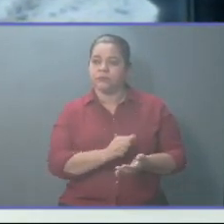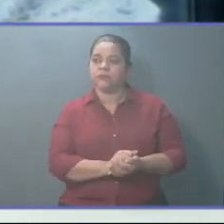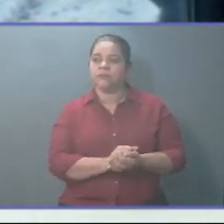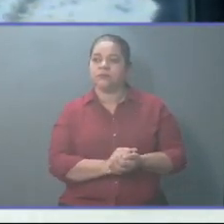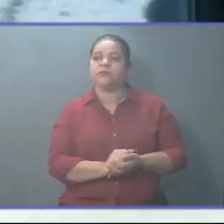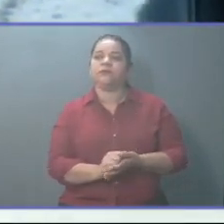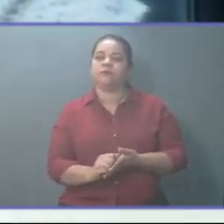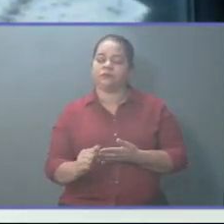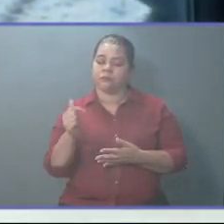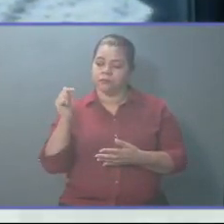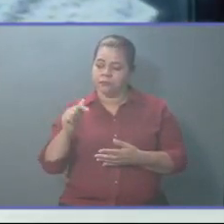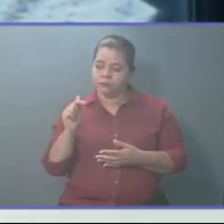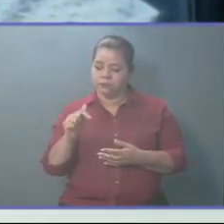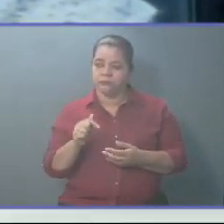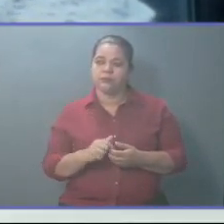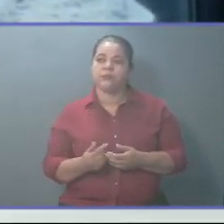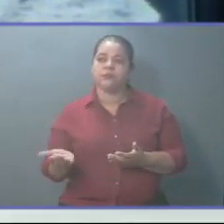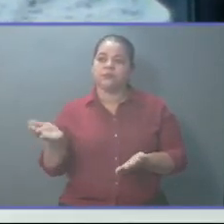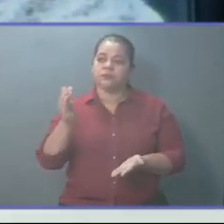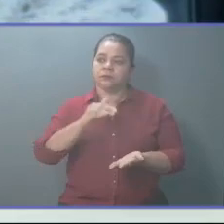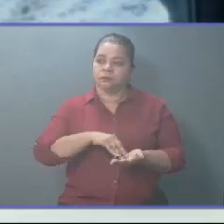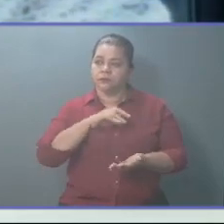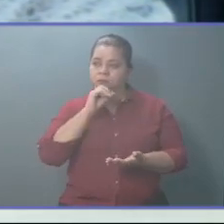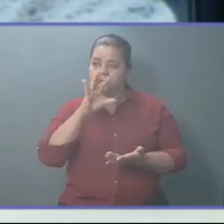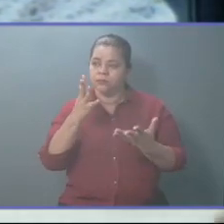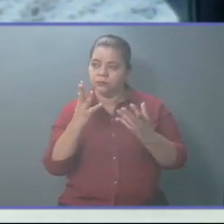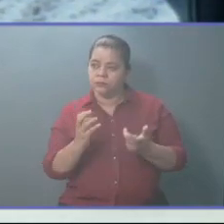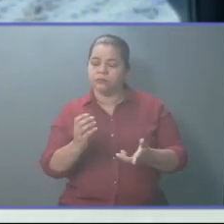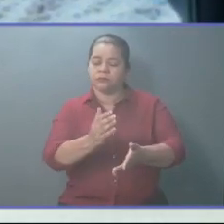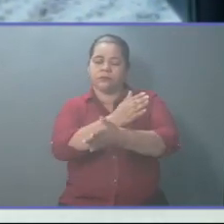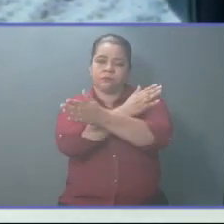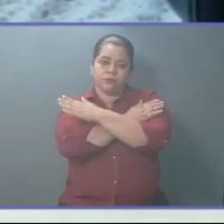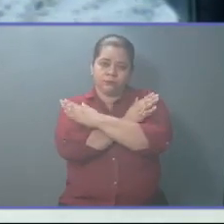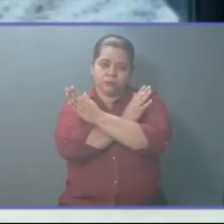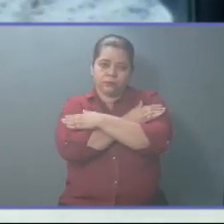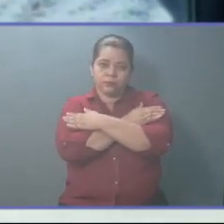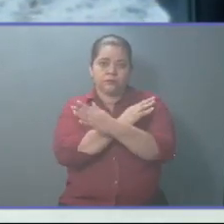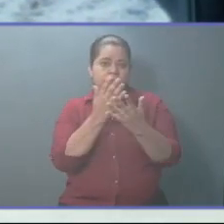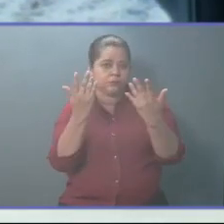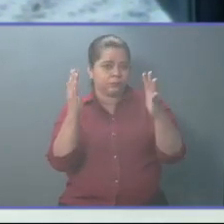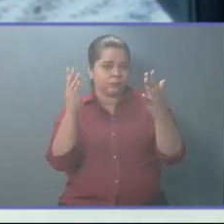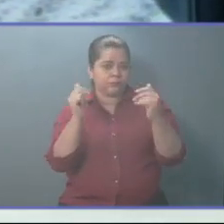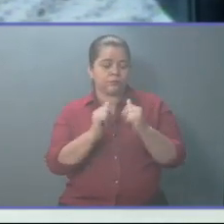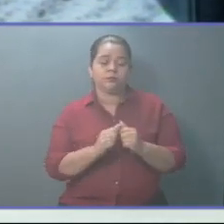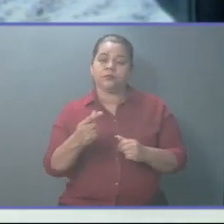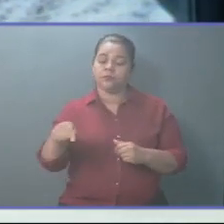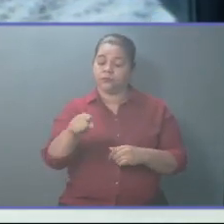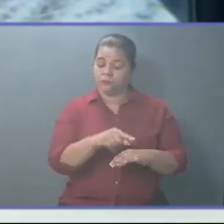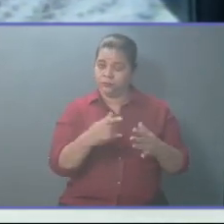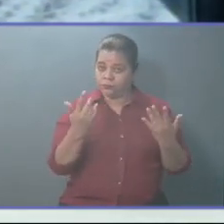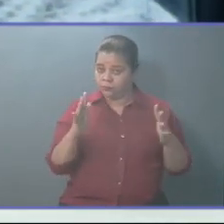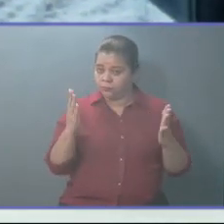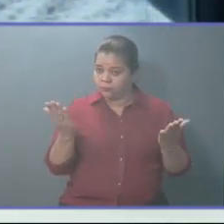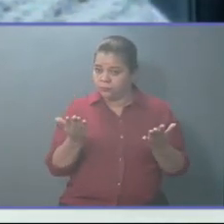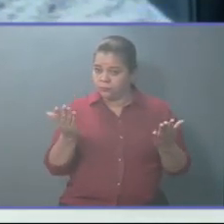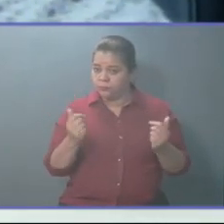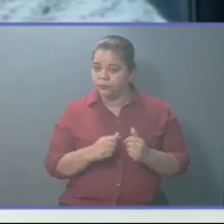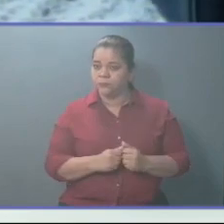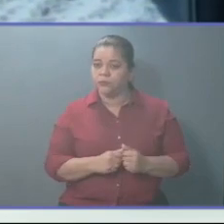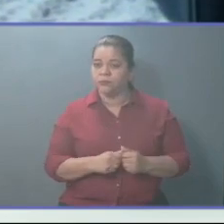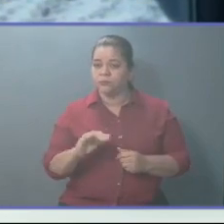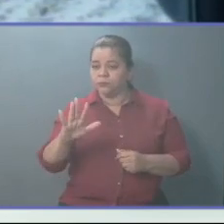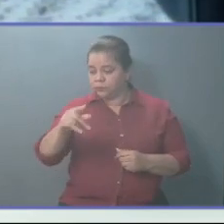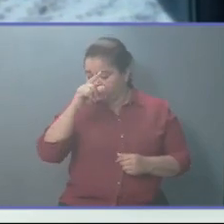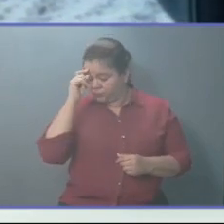lo tanto, nuevamente los felicito, el esfuerzo que ustedes puedan hacer, el trabajo que